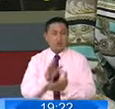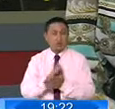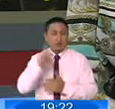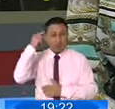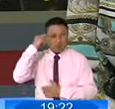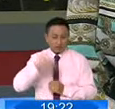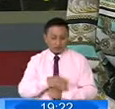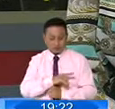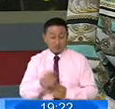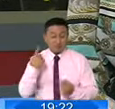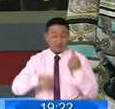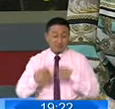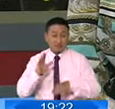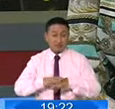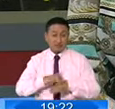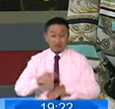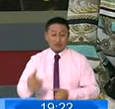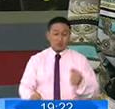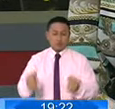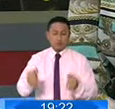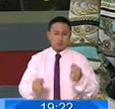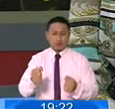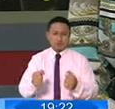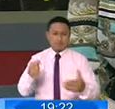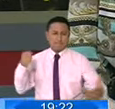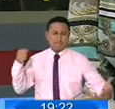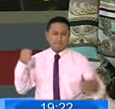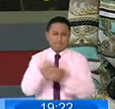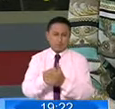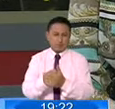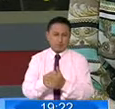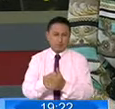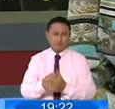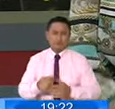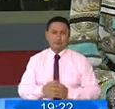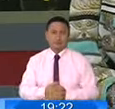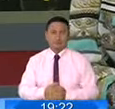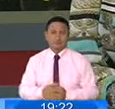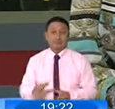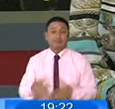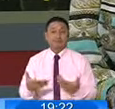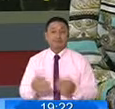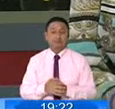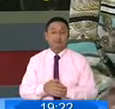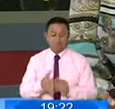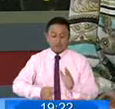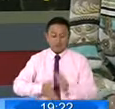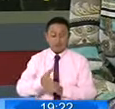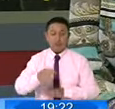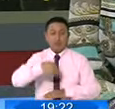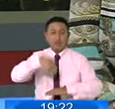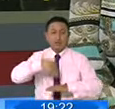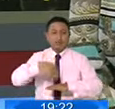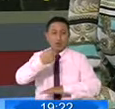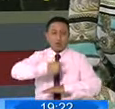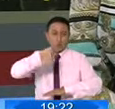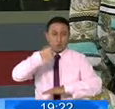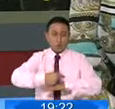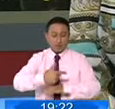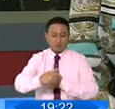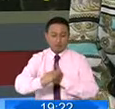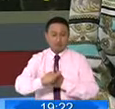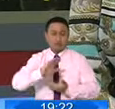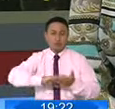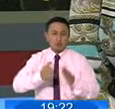heridos de gravedad cuando el automóvil en el que viajaban se chocó contra un tanquero. El hecho sucedió en la vía Manabí, Guayas, a la altura de la